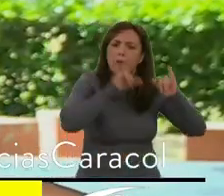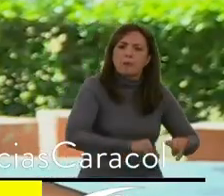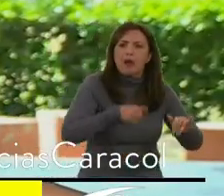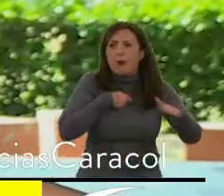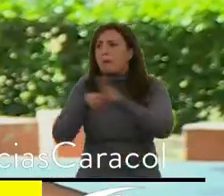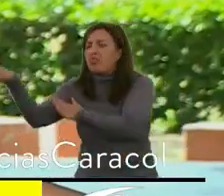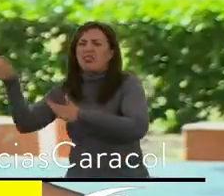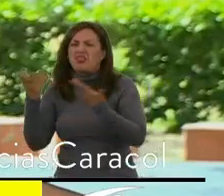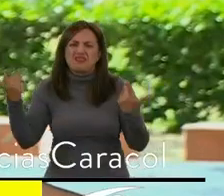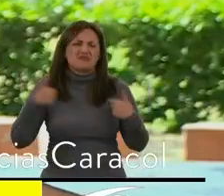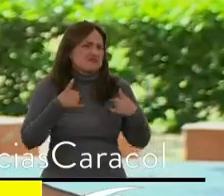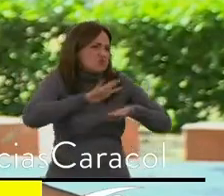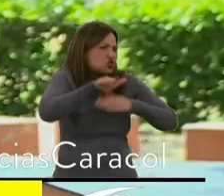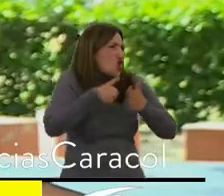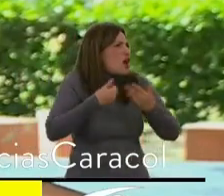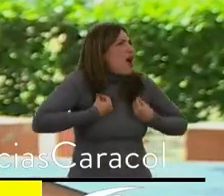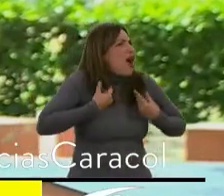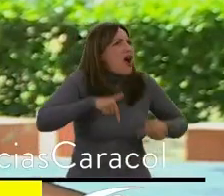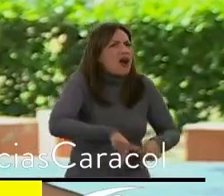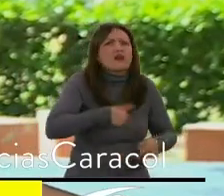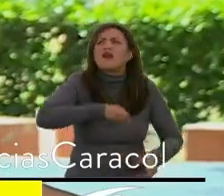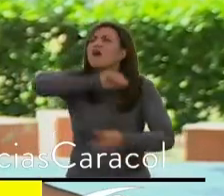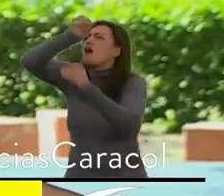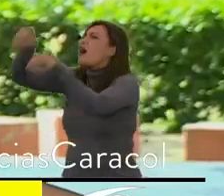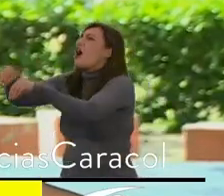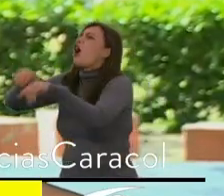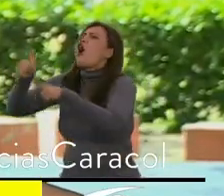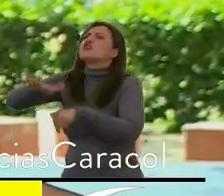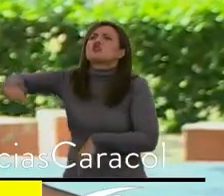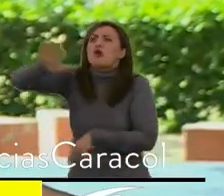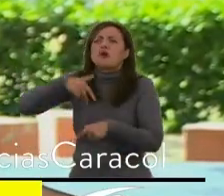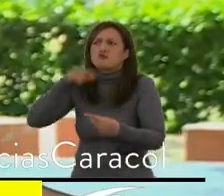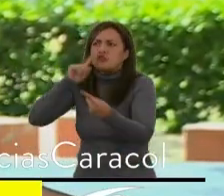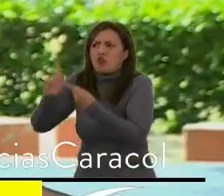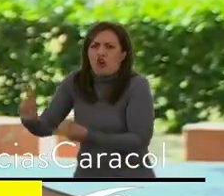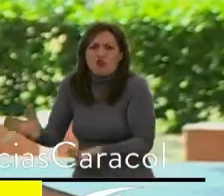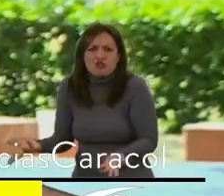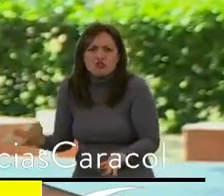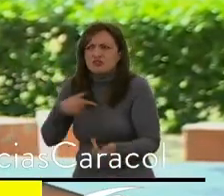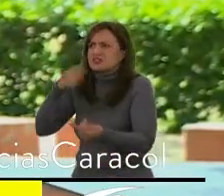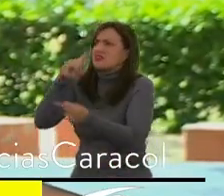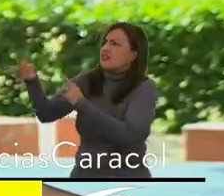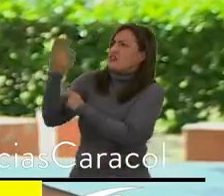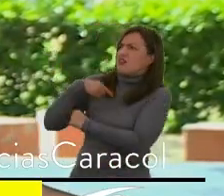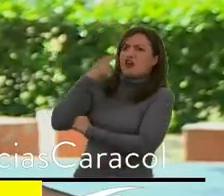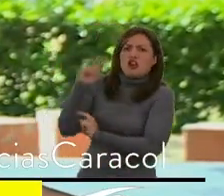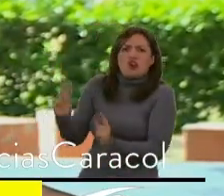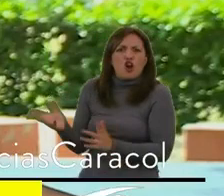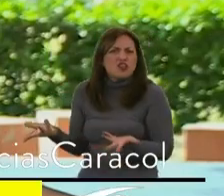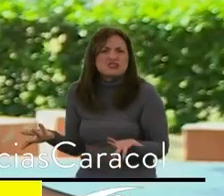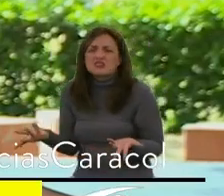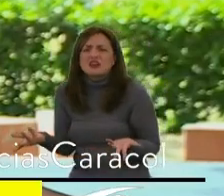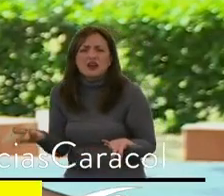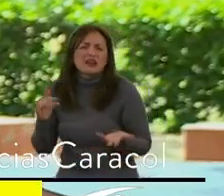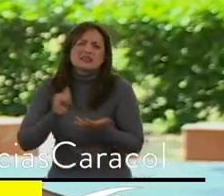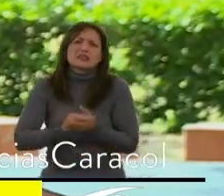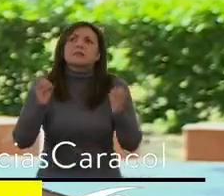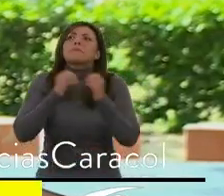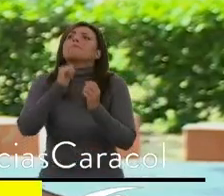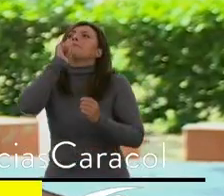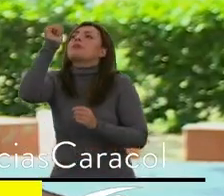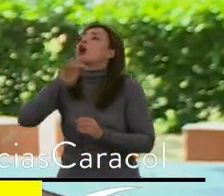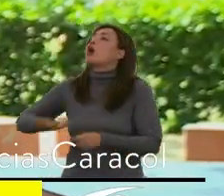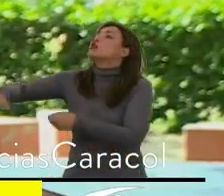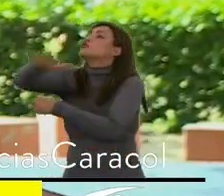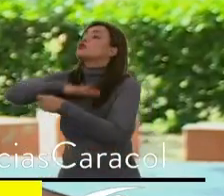salir a aventurar a una ciudad que uno no conoce y a uno no lo conoce nadie? Y yo digo que está uno más expuesto en una